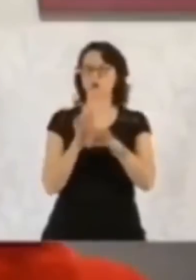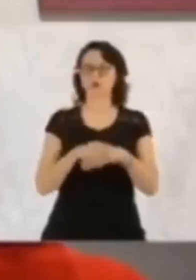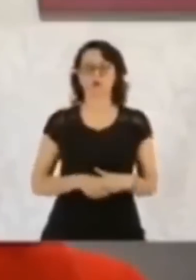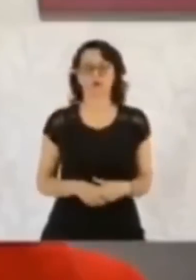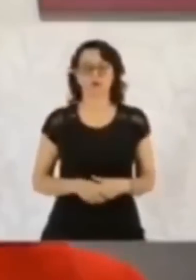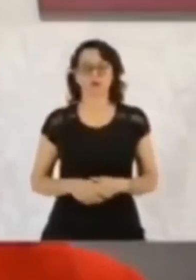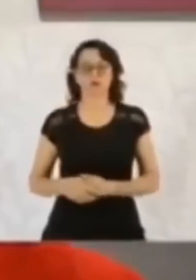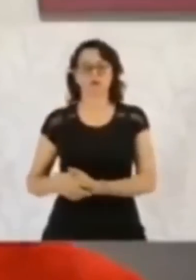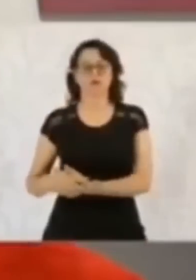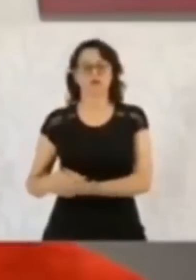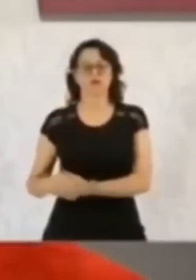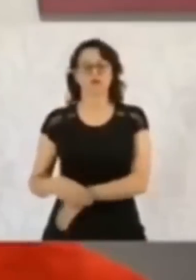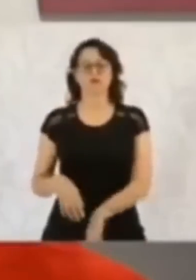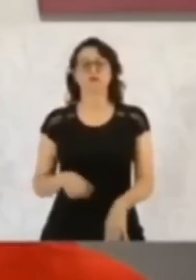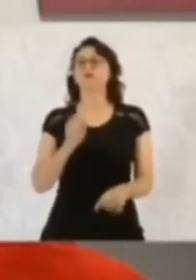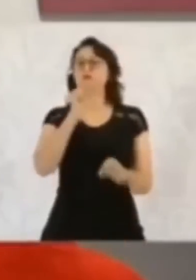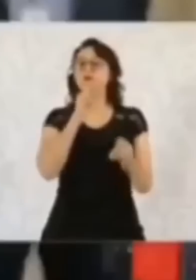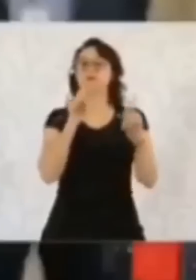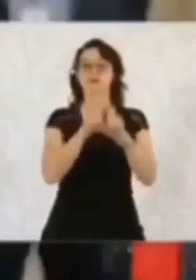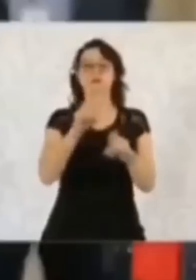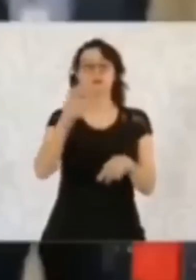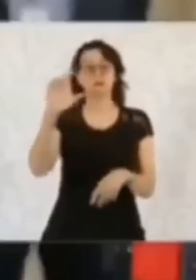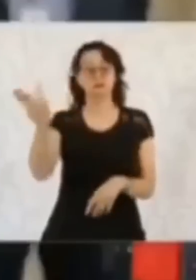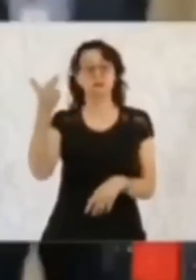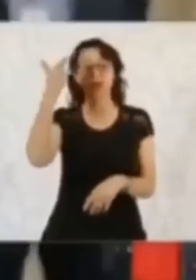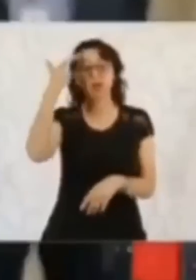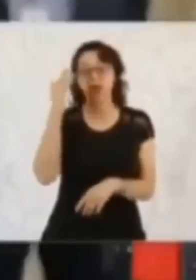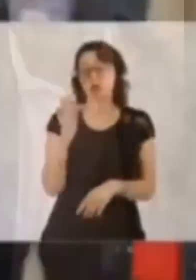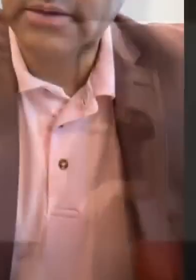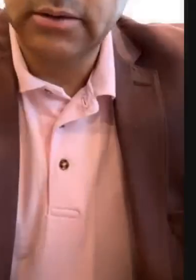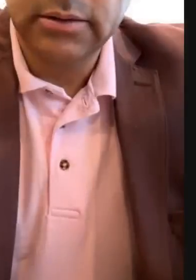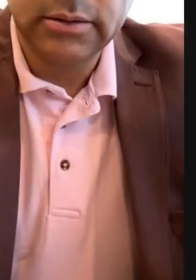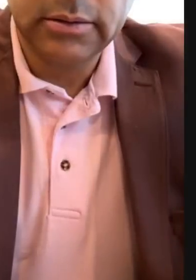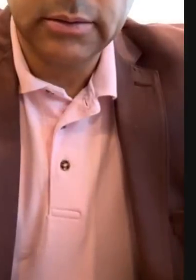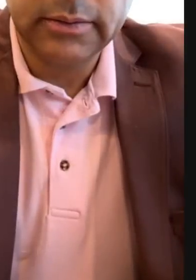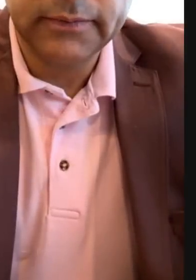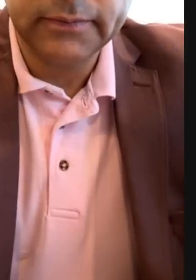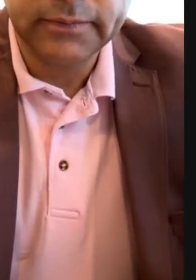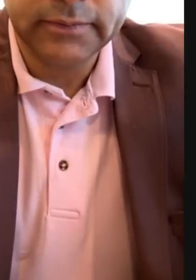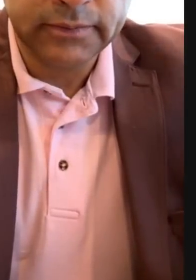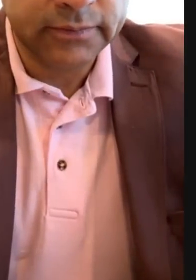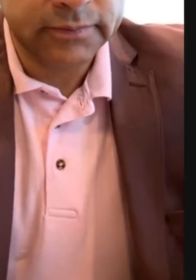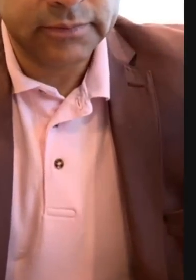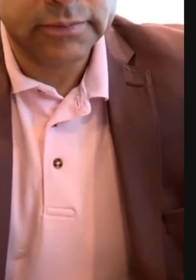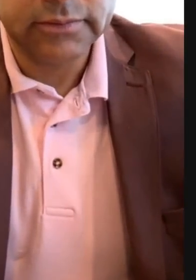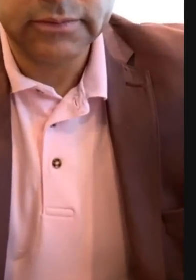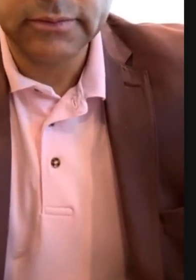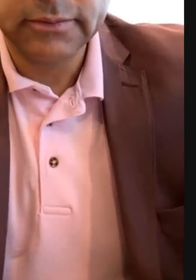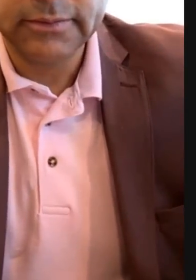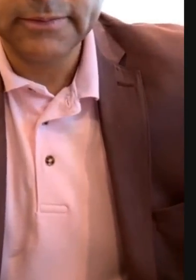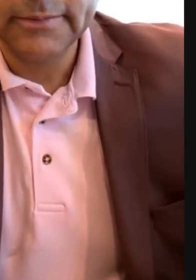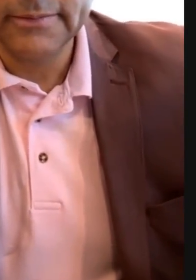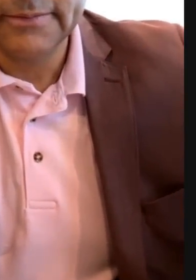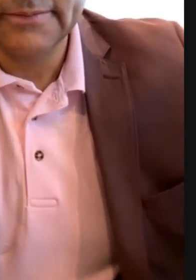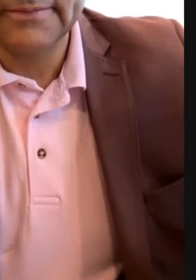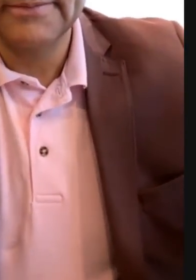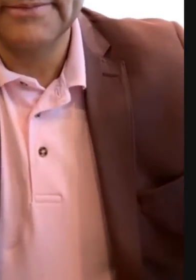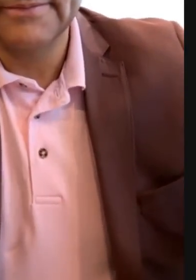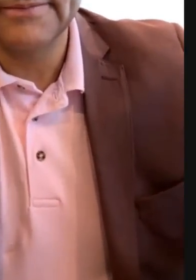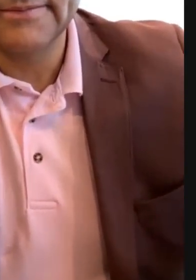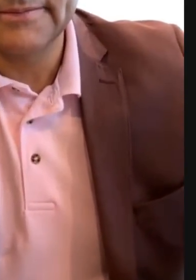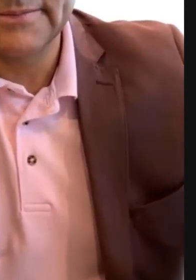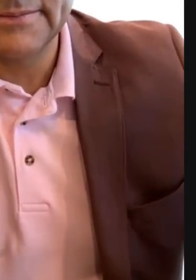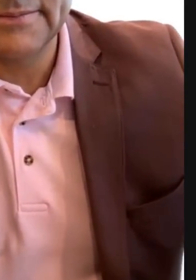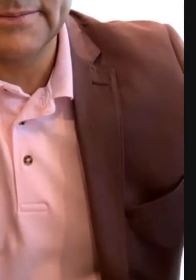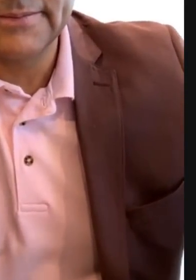Y también recordar que el FOBAPROA se va a acabar de pagar según estimaciones del... Bueno, pues ahí está la presidenta de México